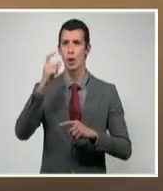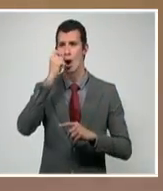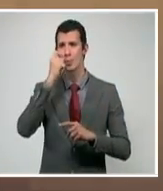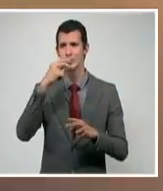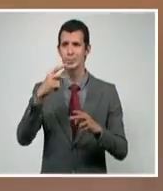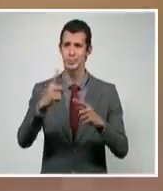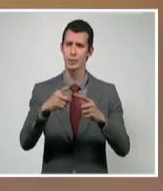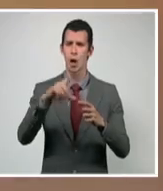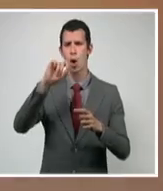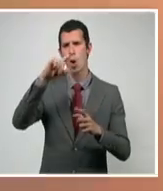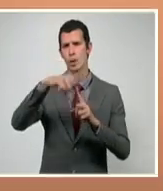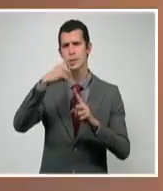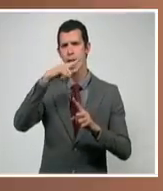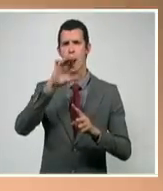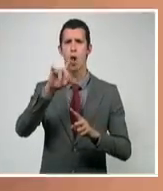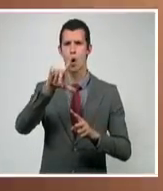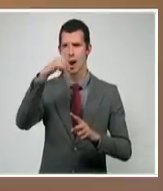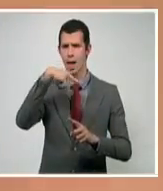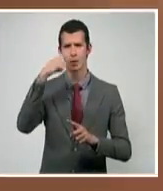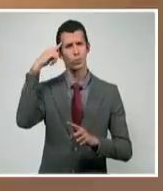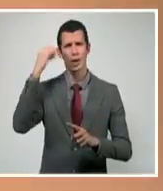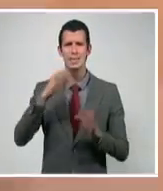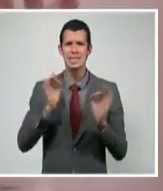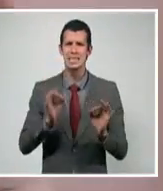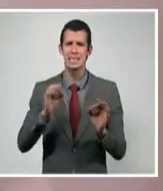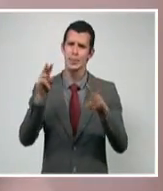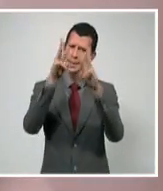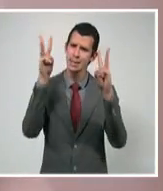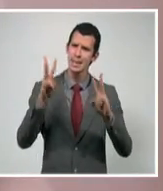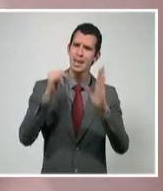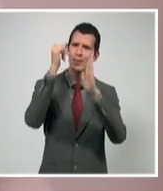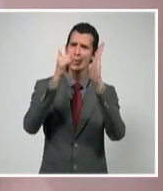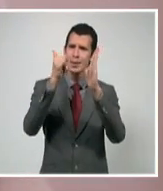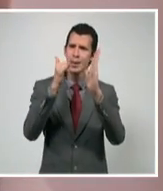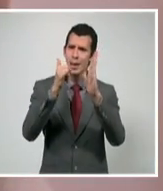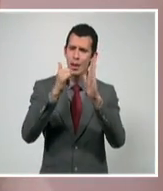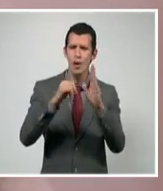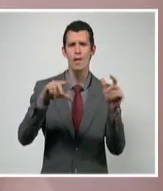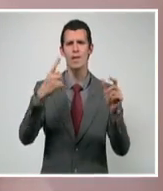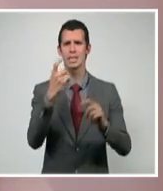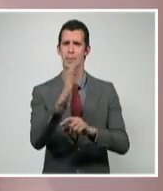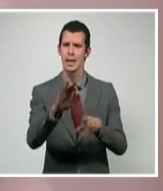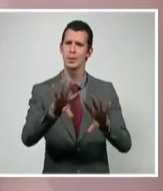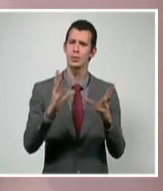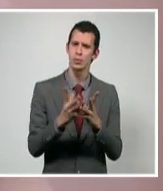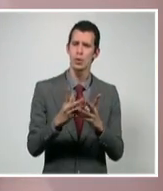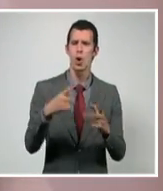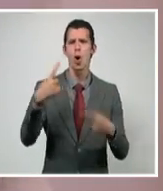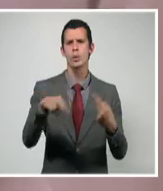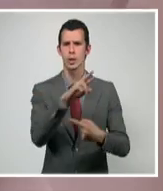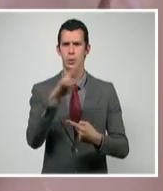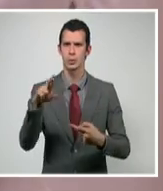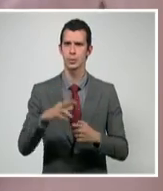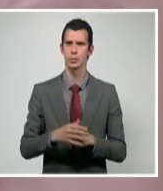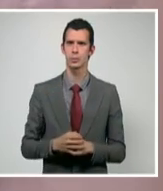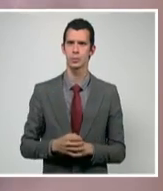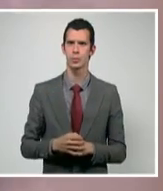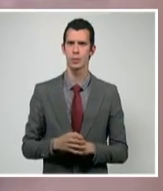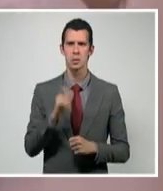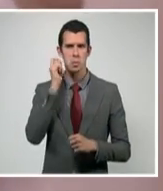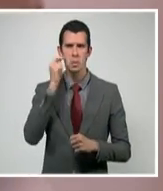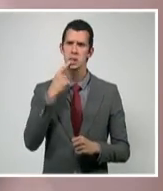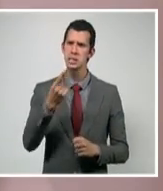al Ministerio de Cultura el 27 de noviembre de 2020, acusa a Bruguera de romper el guión al que se había comprometido en